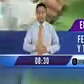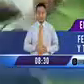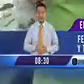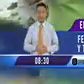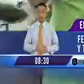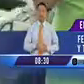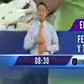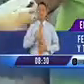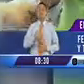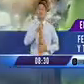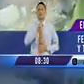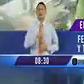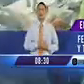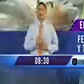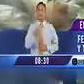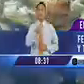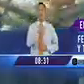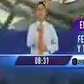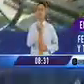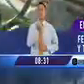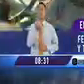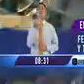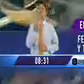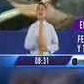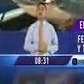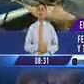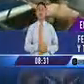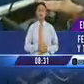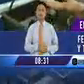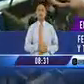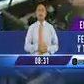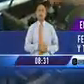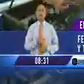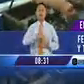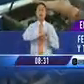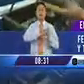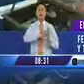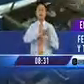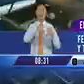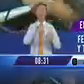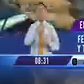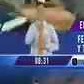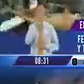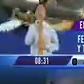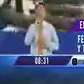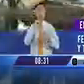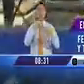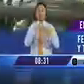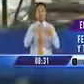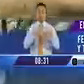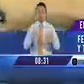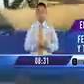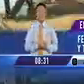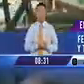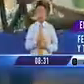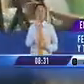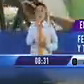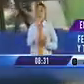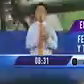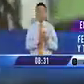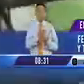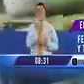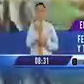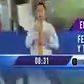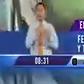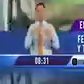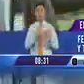ver, ¿cuánto me va a costar el cuy? ¿15, 20 dólares? ¿Cuánto? El cuisito vale 20 dólares. El cuartito de cuy cuesta 5